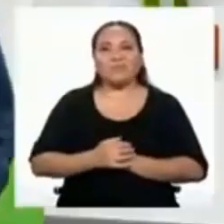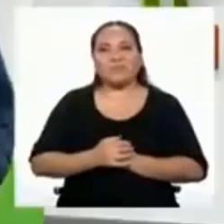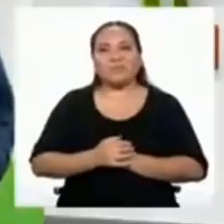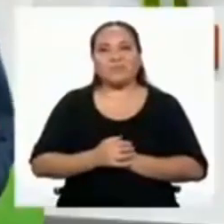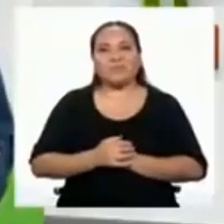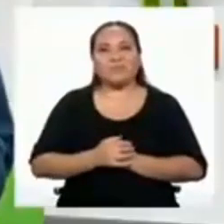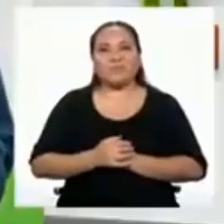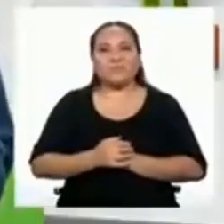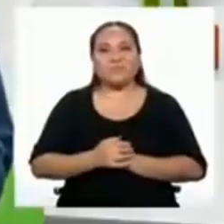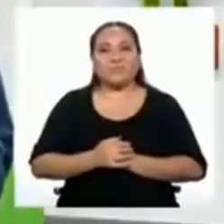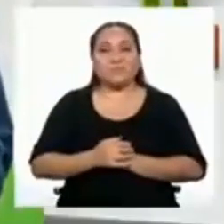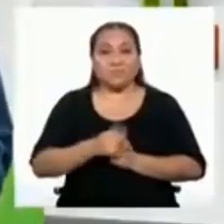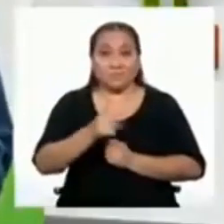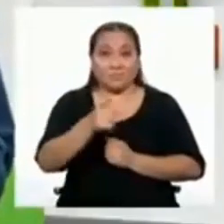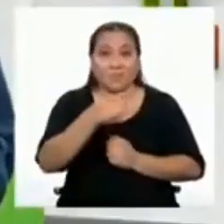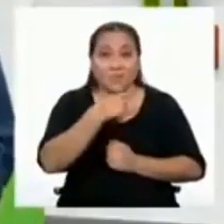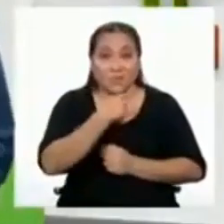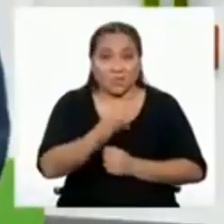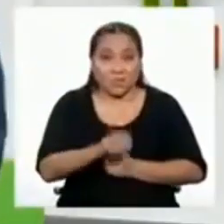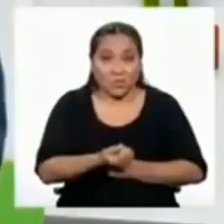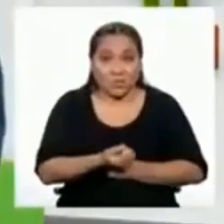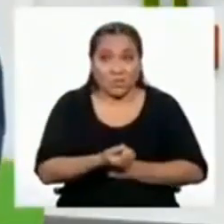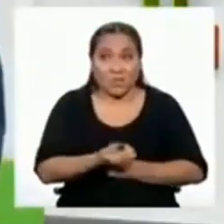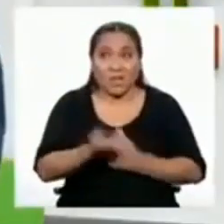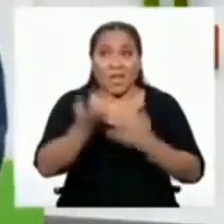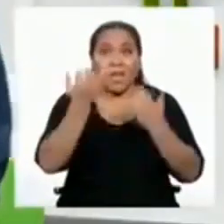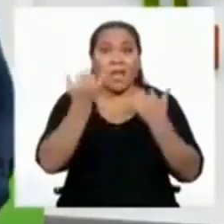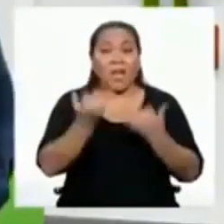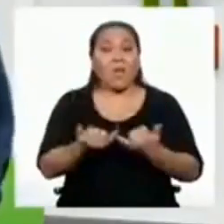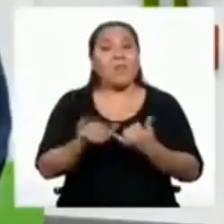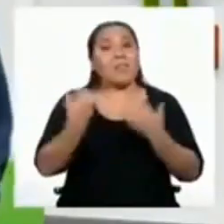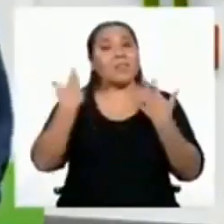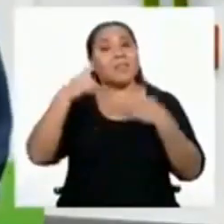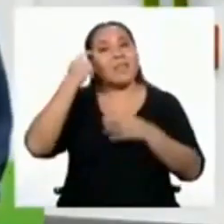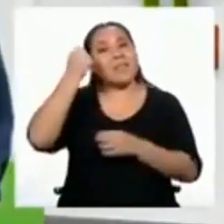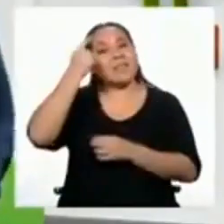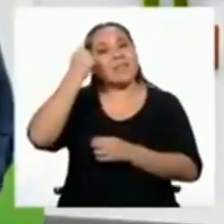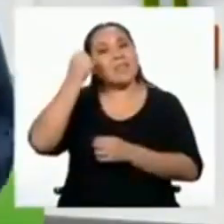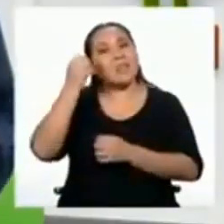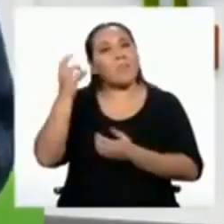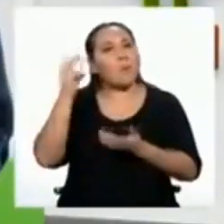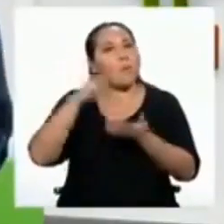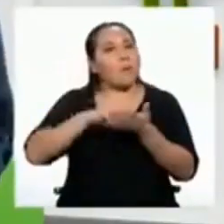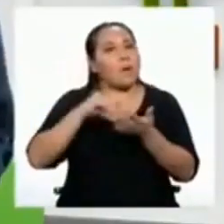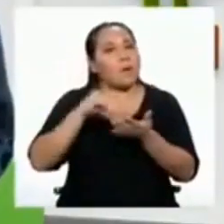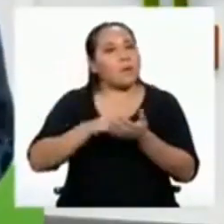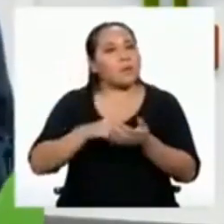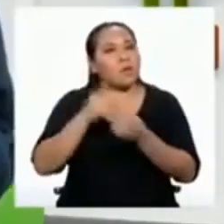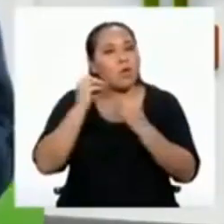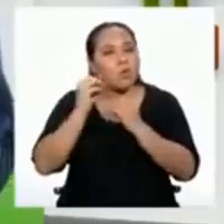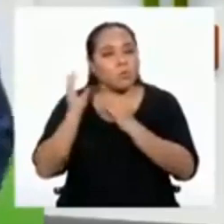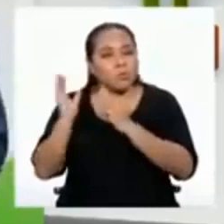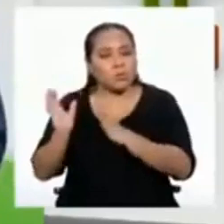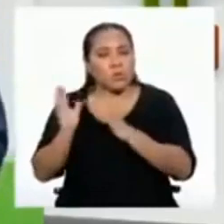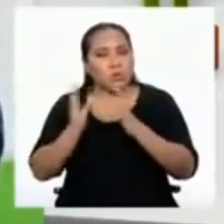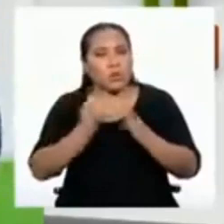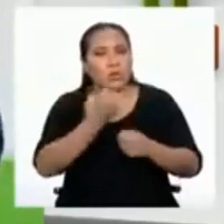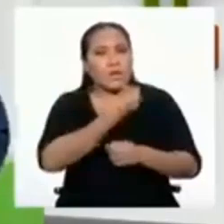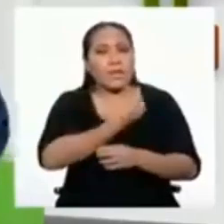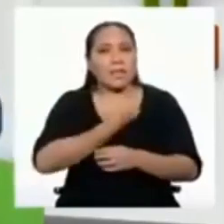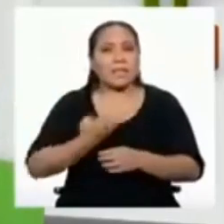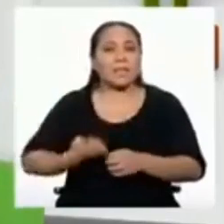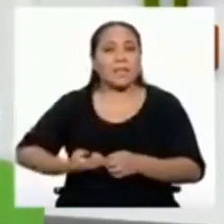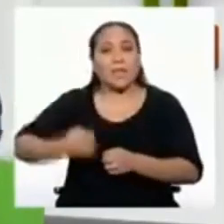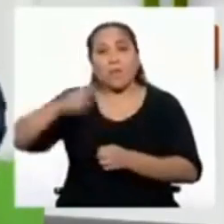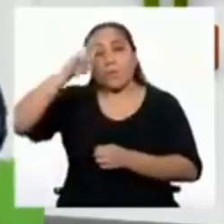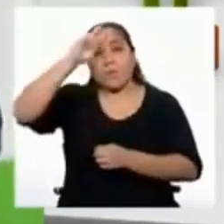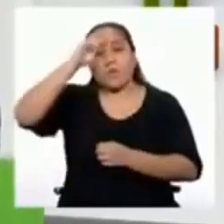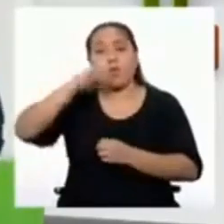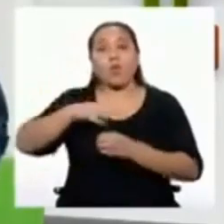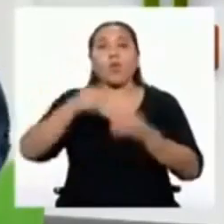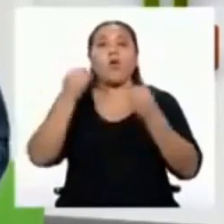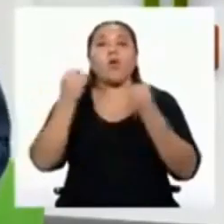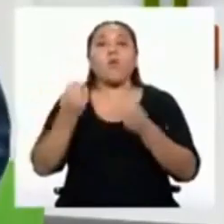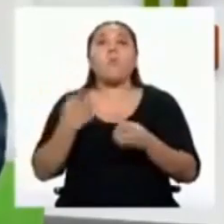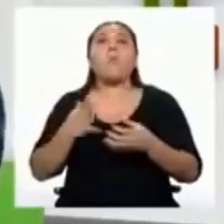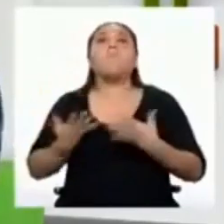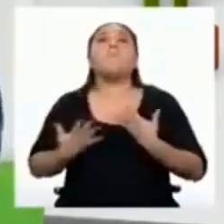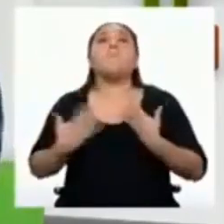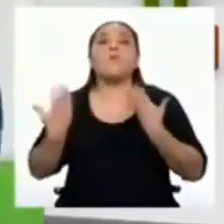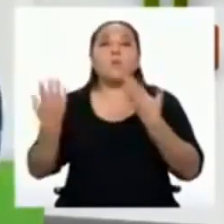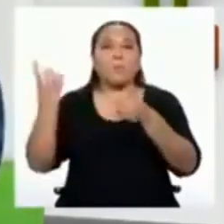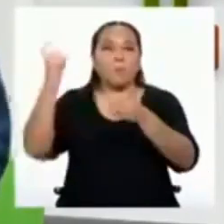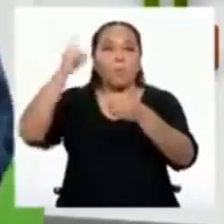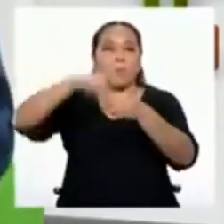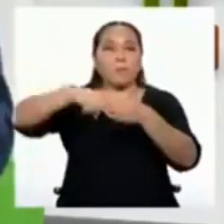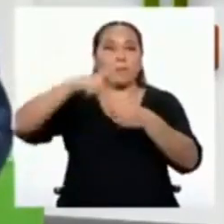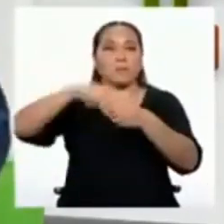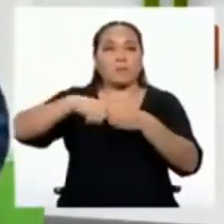chao! ¿Qué les pareció? Ahora que ya entendemos un poco mejor cómo se organiza el Estado peruano y cómo podemos